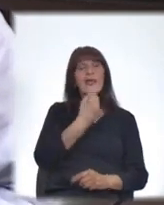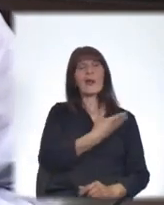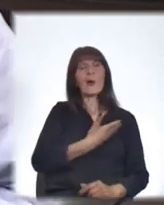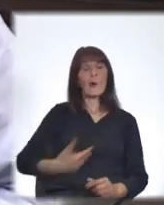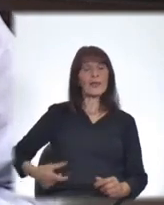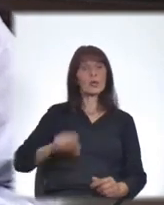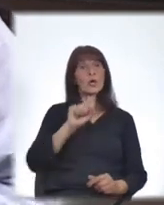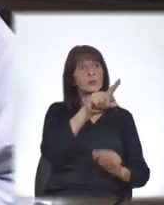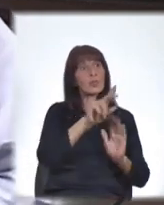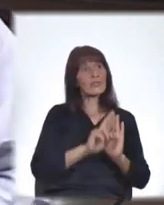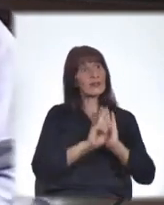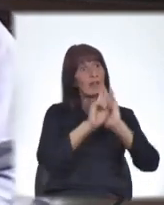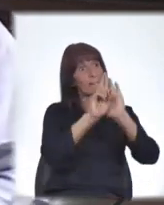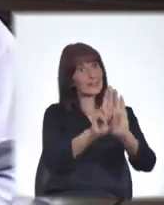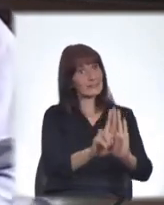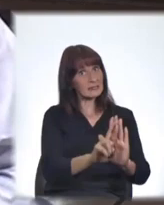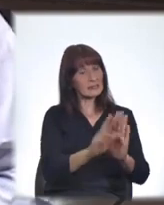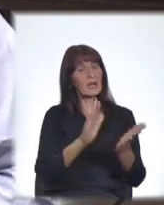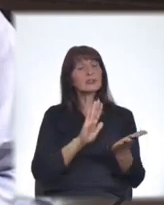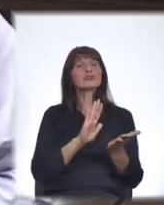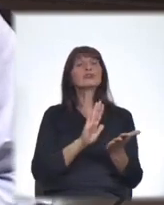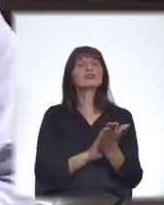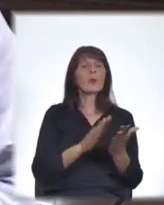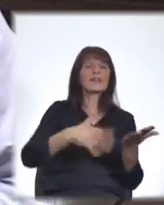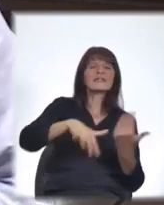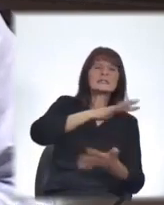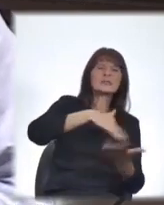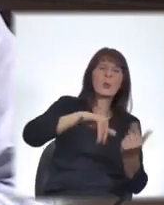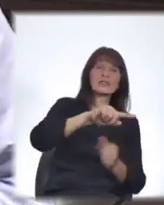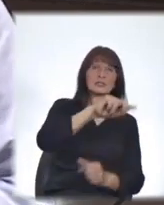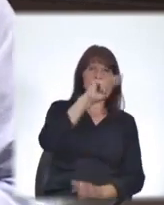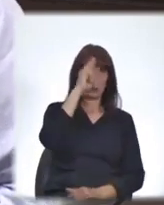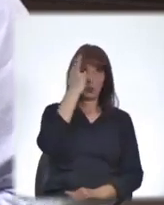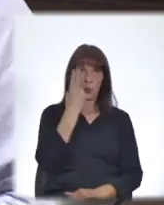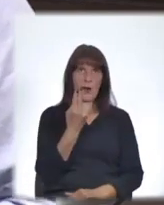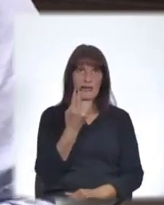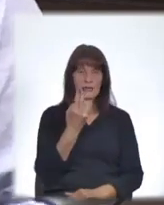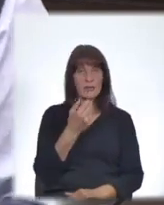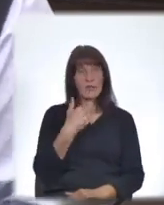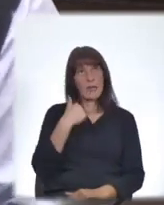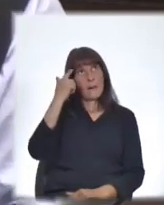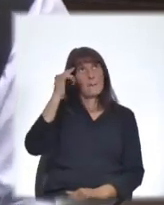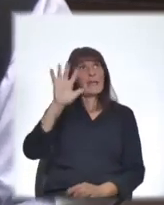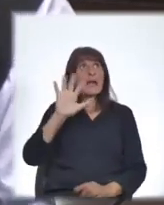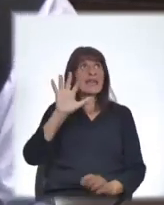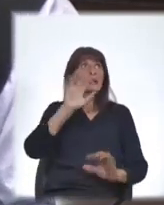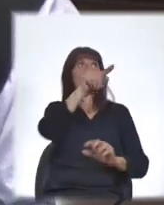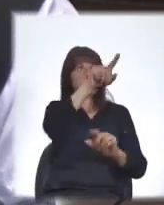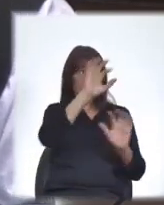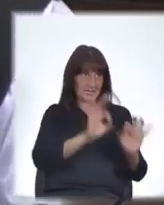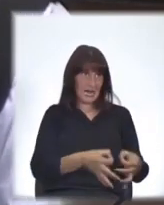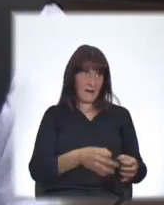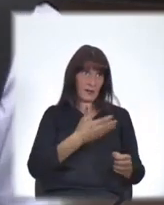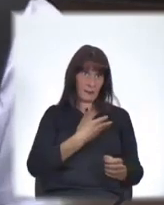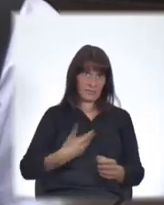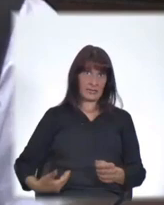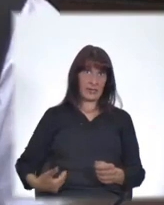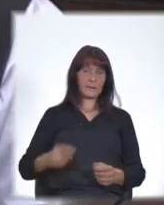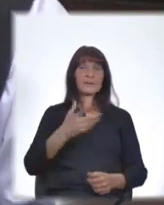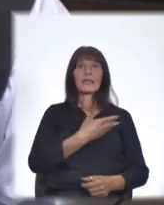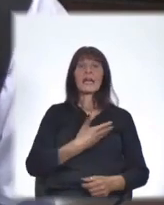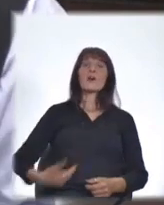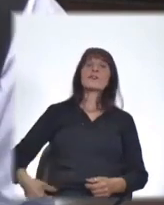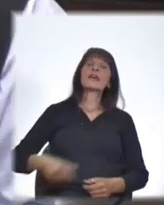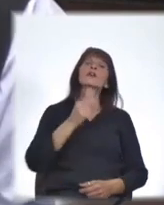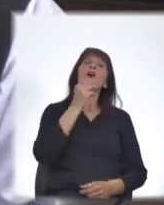señor presidente, sobre la situación del país? Imagino que usted lo sabe, señor presidente. El gobierno a página 12